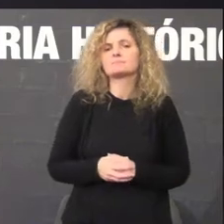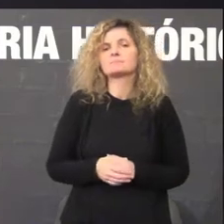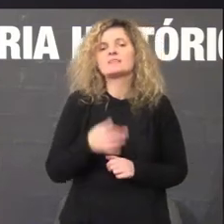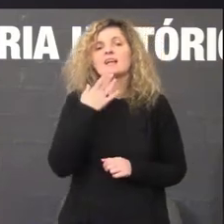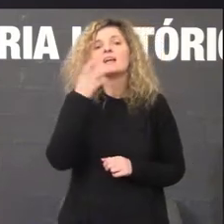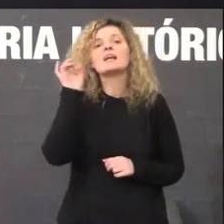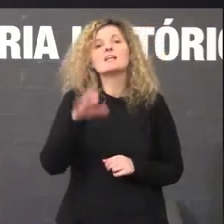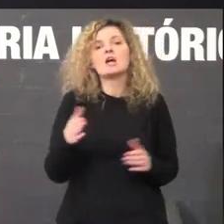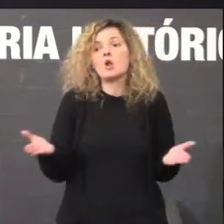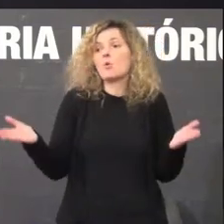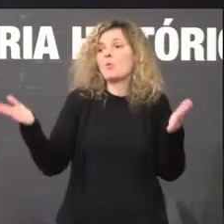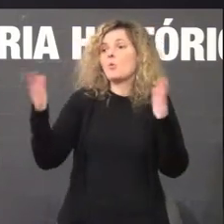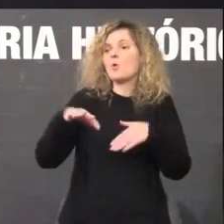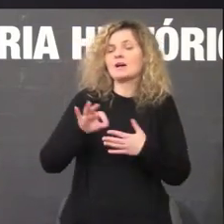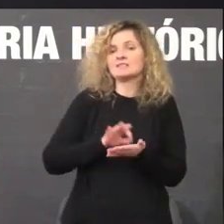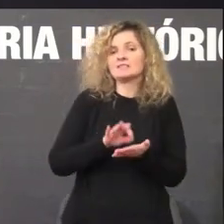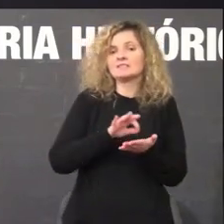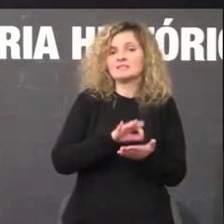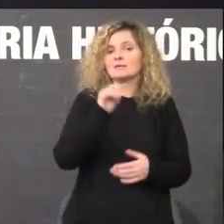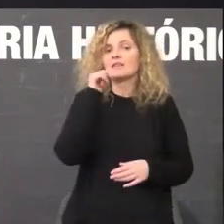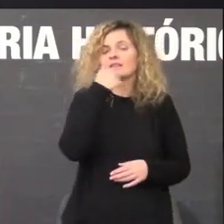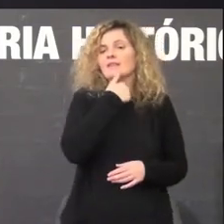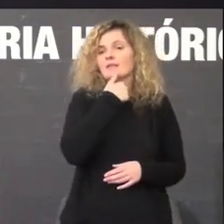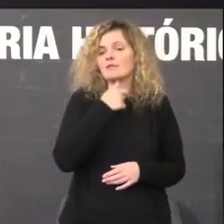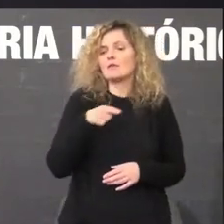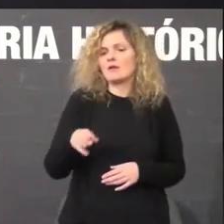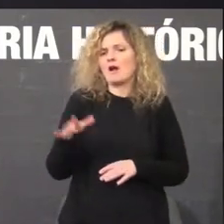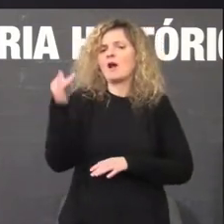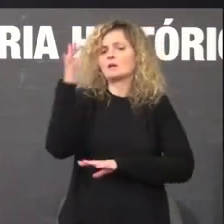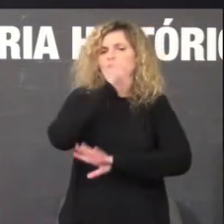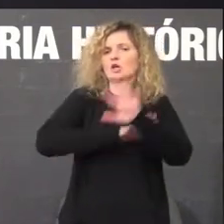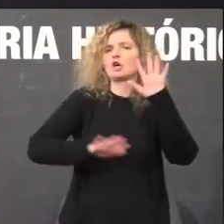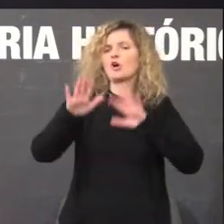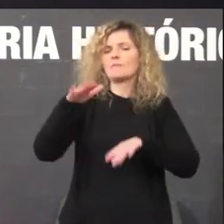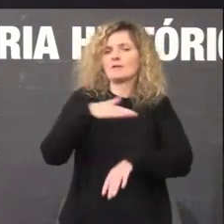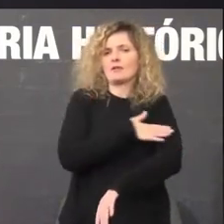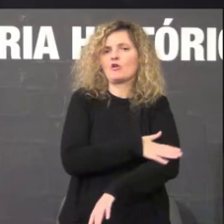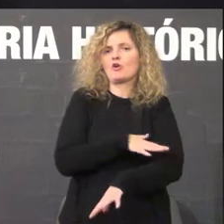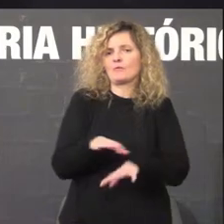Quien no tiene un servicio secreto tiene complicado el gobierno.